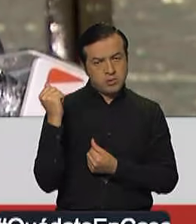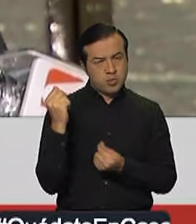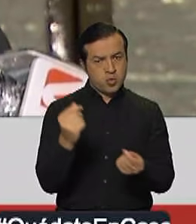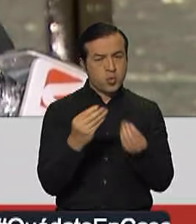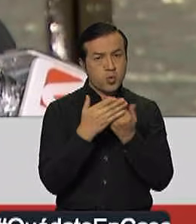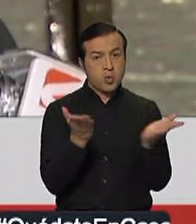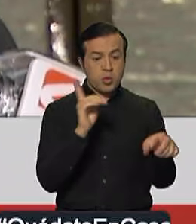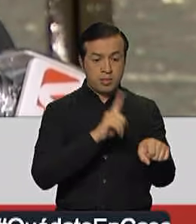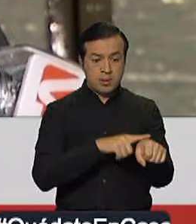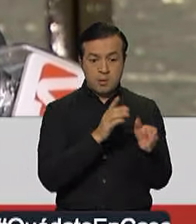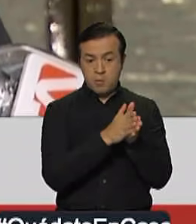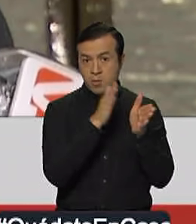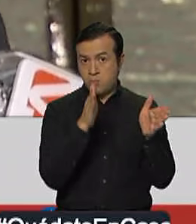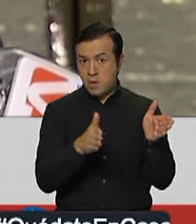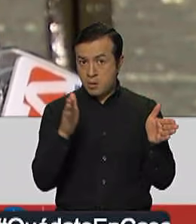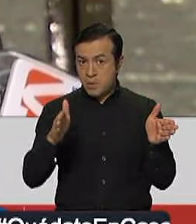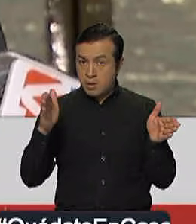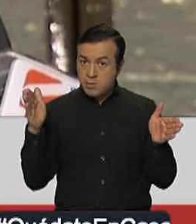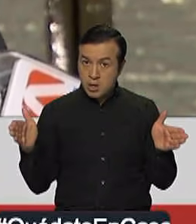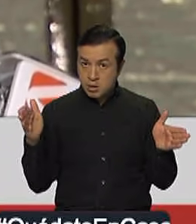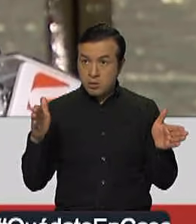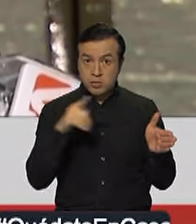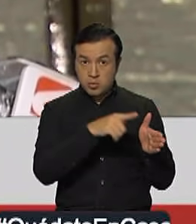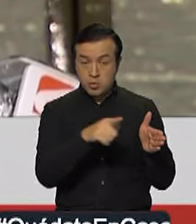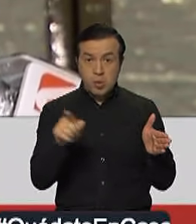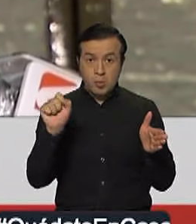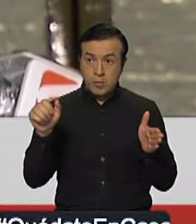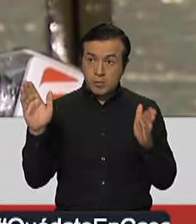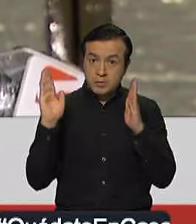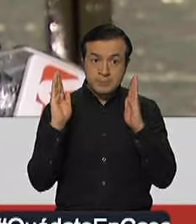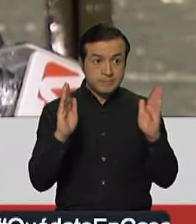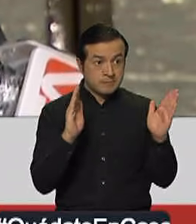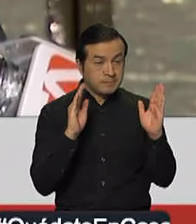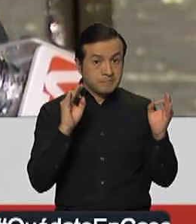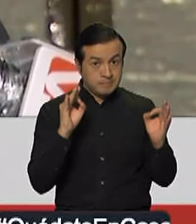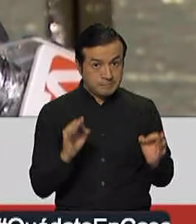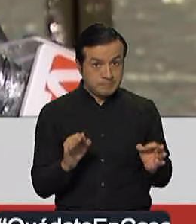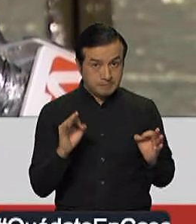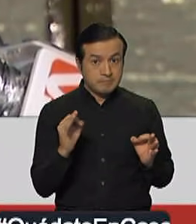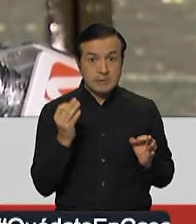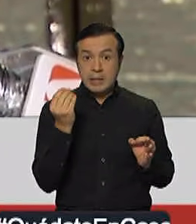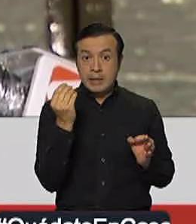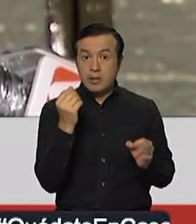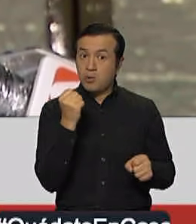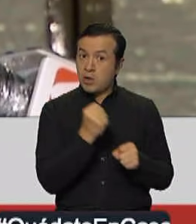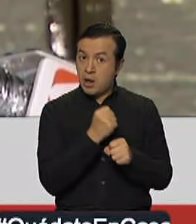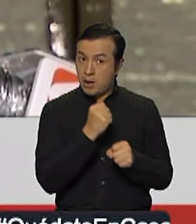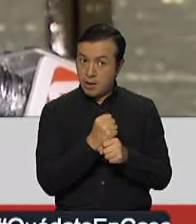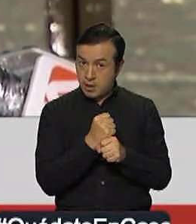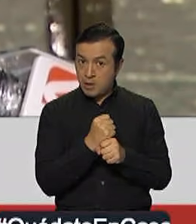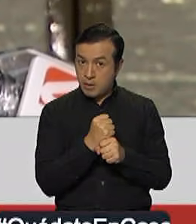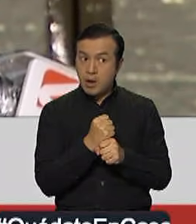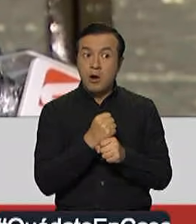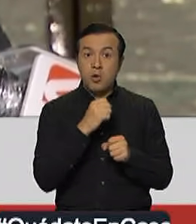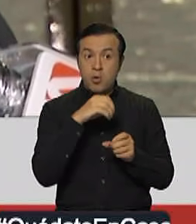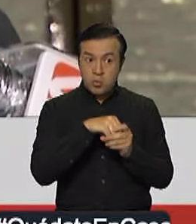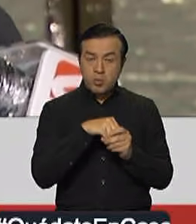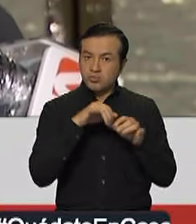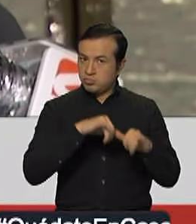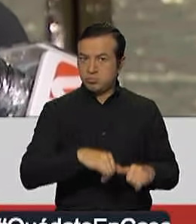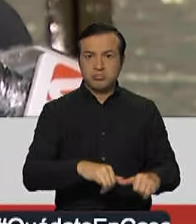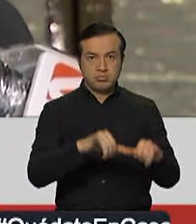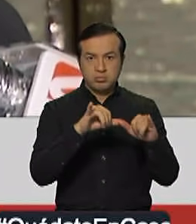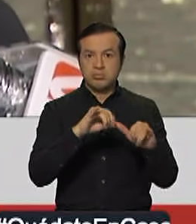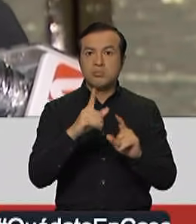con periodos de gracia, de tal manera que puedan tener un oxígeno y un alivio para preservar las fuentes de empleo. Esto va a estar alimentado